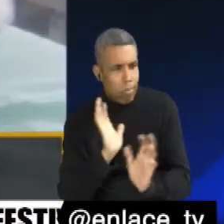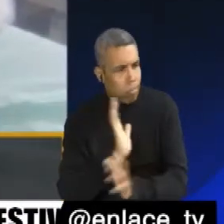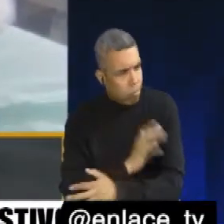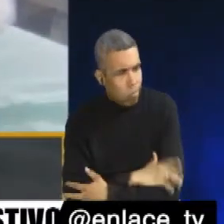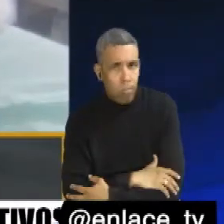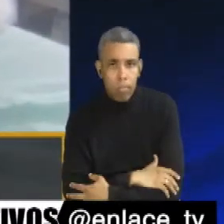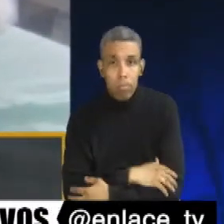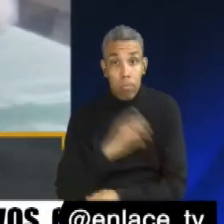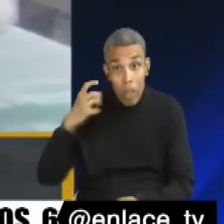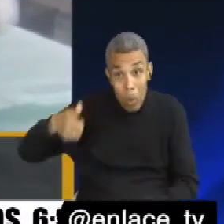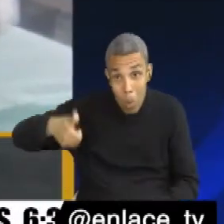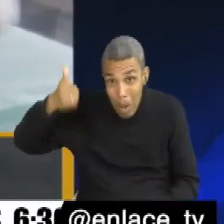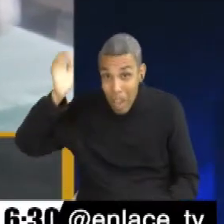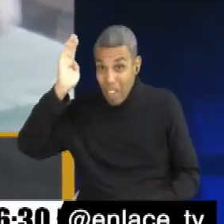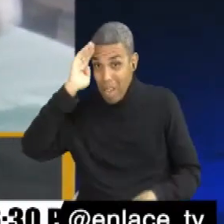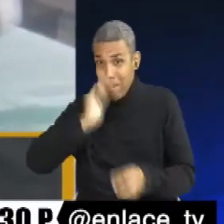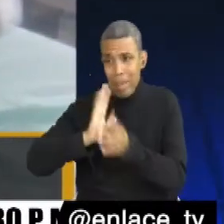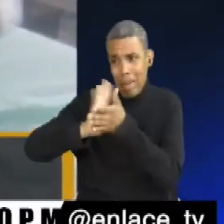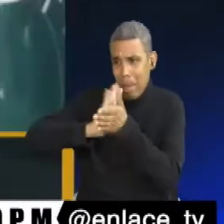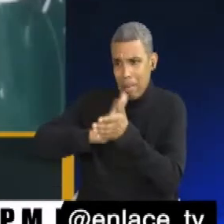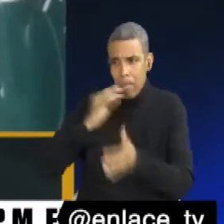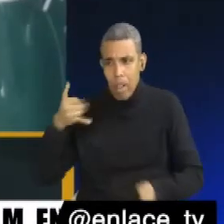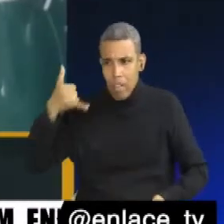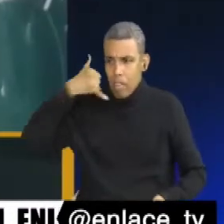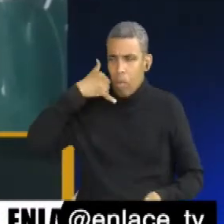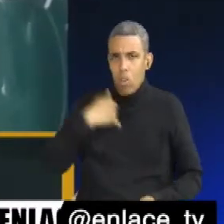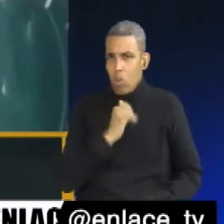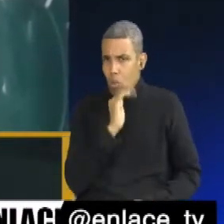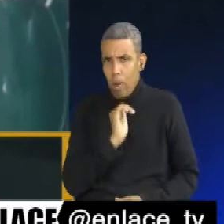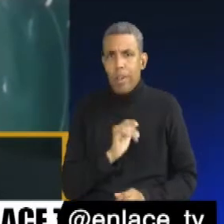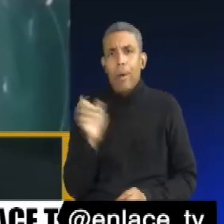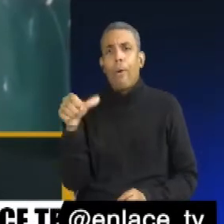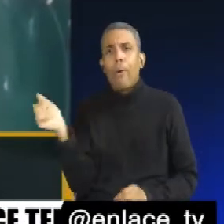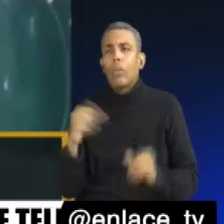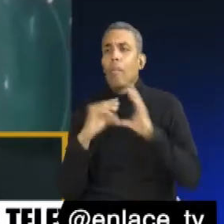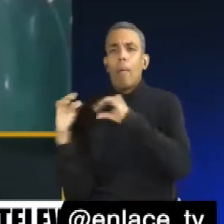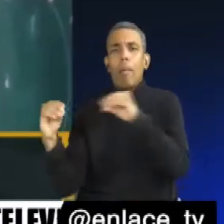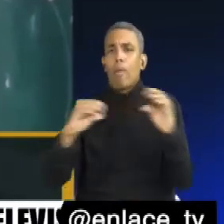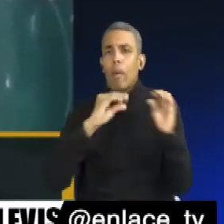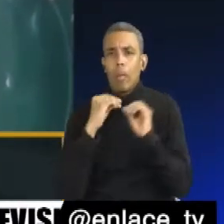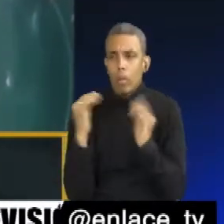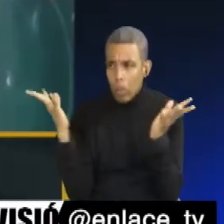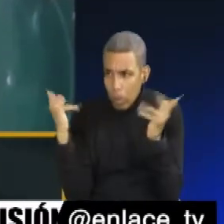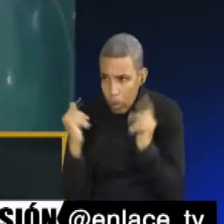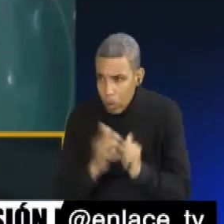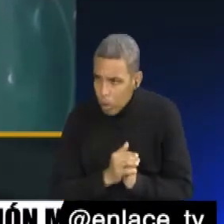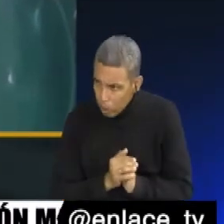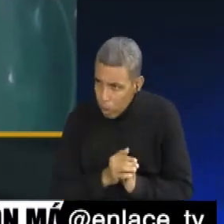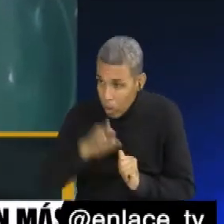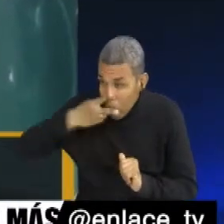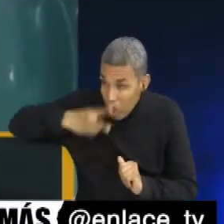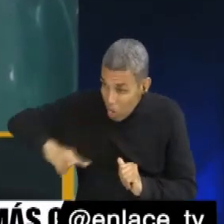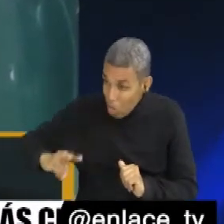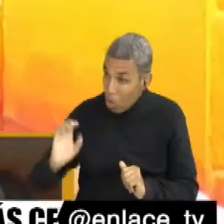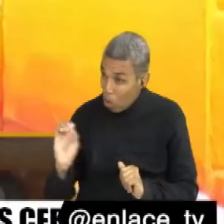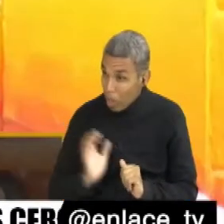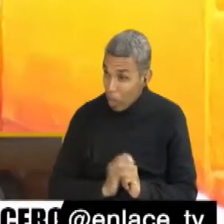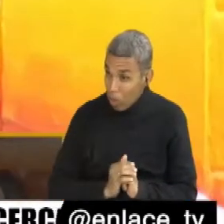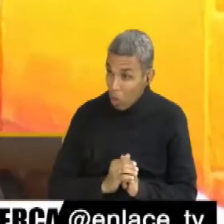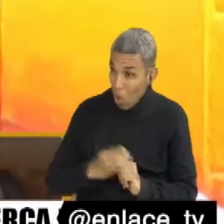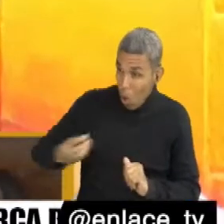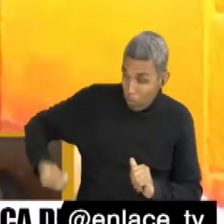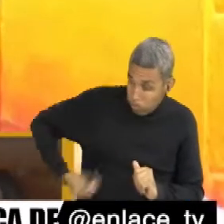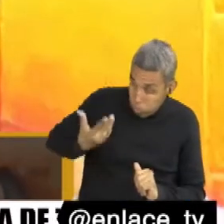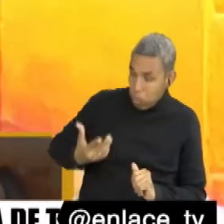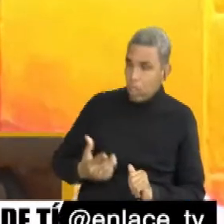allegados al batallón militar. Hasta el momento no ha tenido la delicadeza el señor coronel Miranda de informarme ni a mí, ni a mi familia, ni